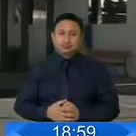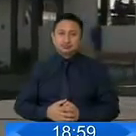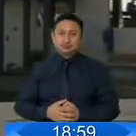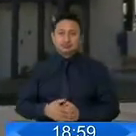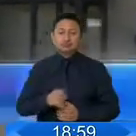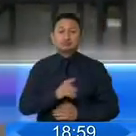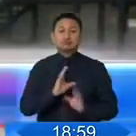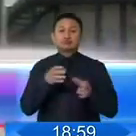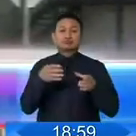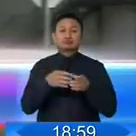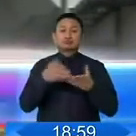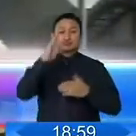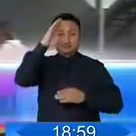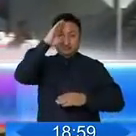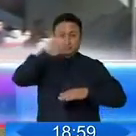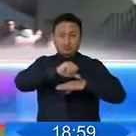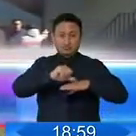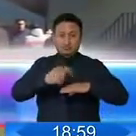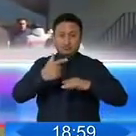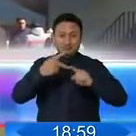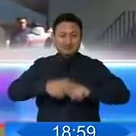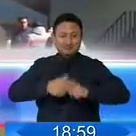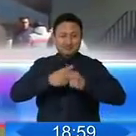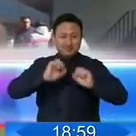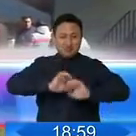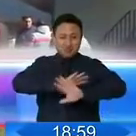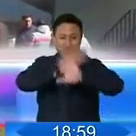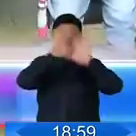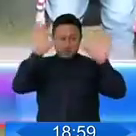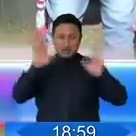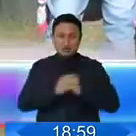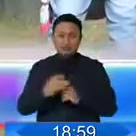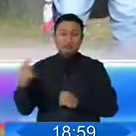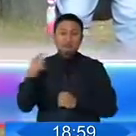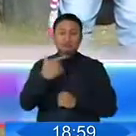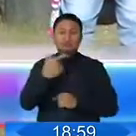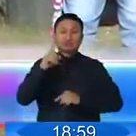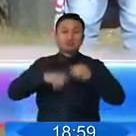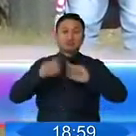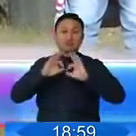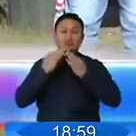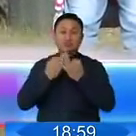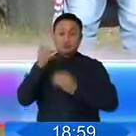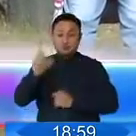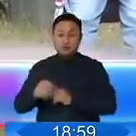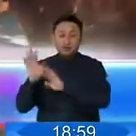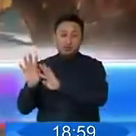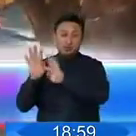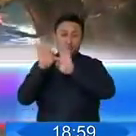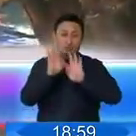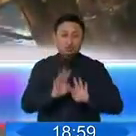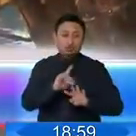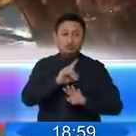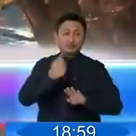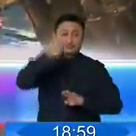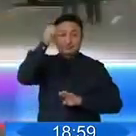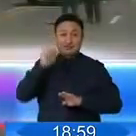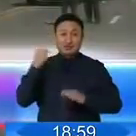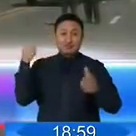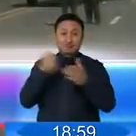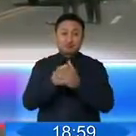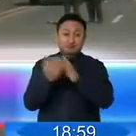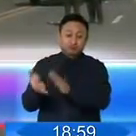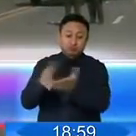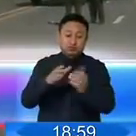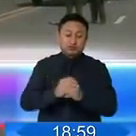el Departamento Forense el movimiento empezó temprano. Hasta DML llegaron amigos y familiares de las víctimas mortales del siniestro de tránsito en